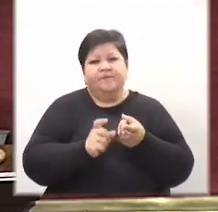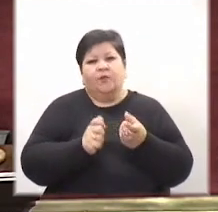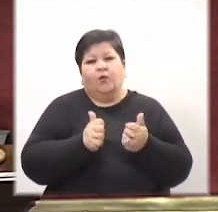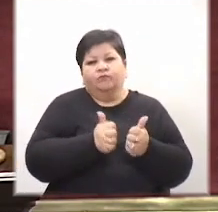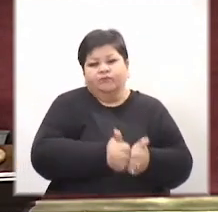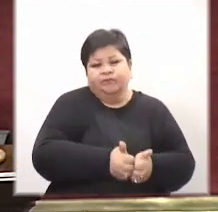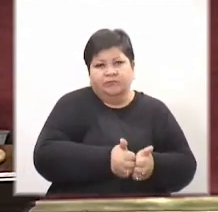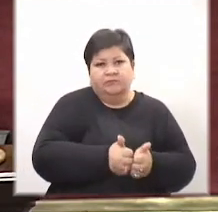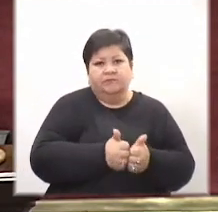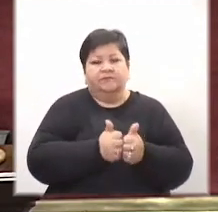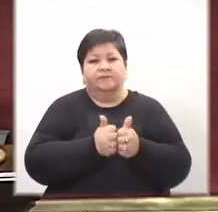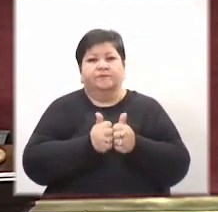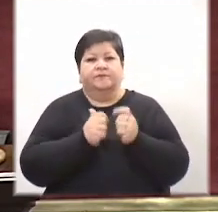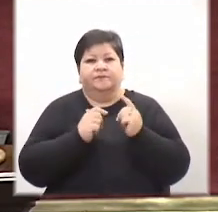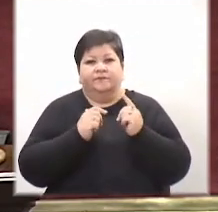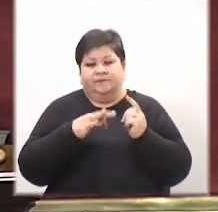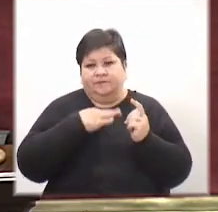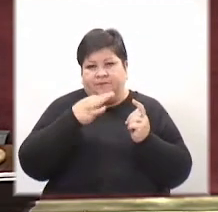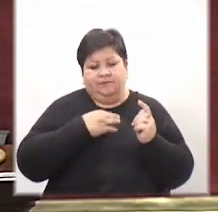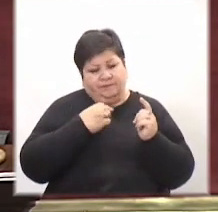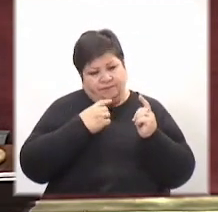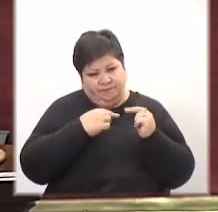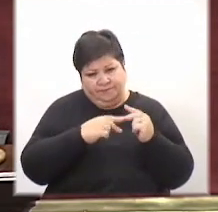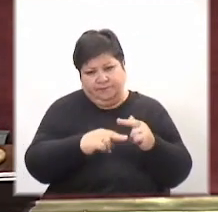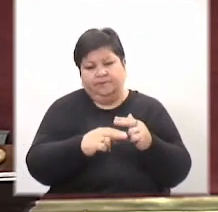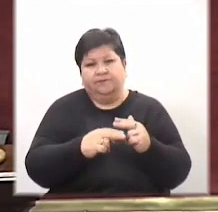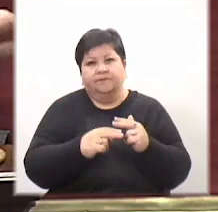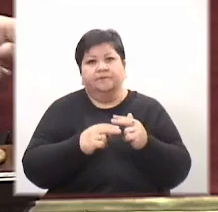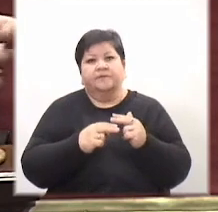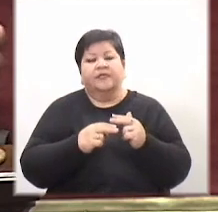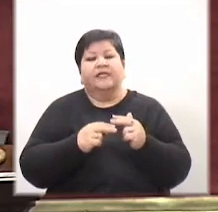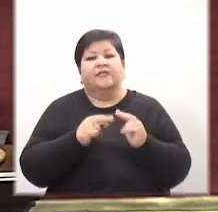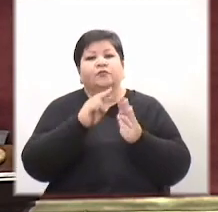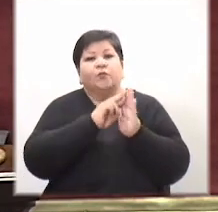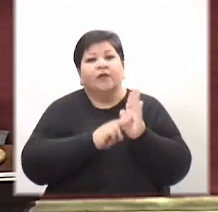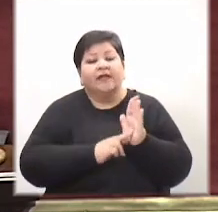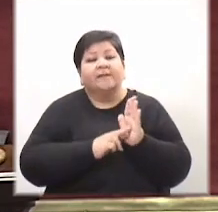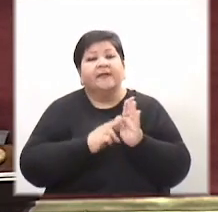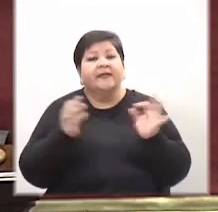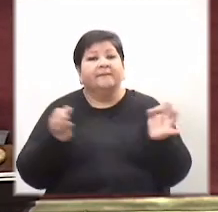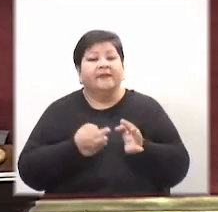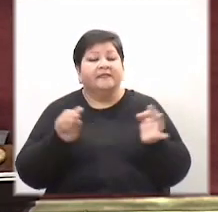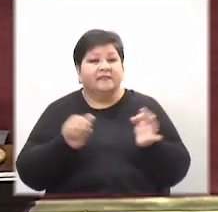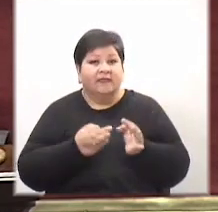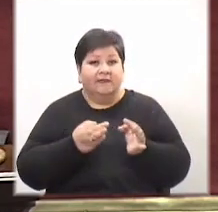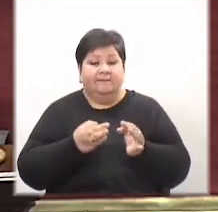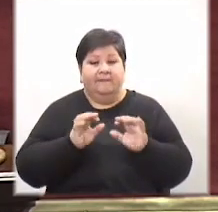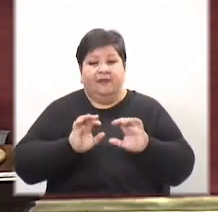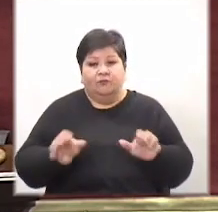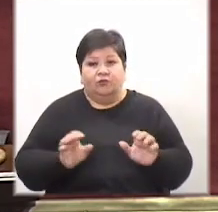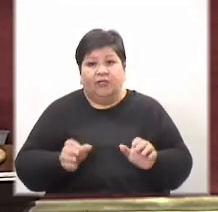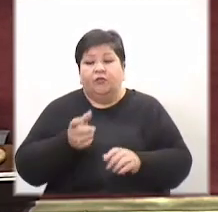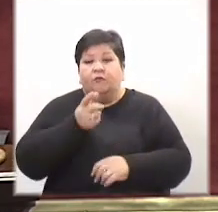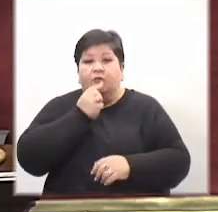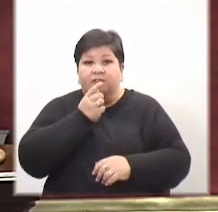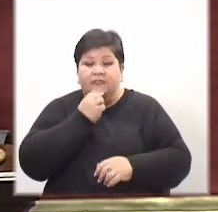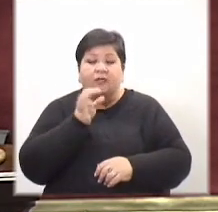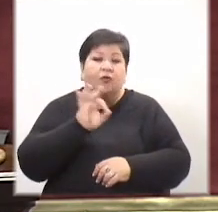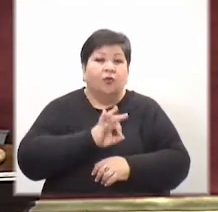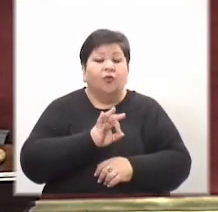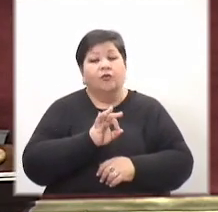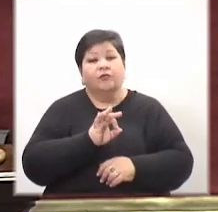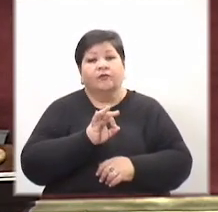existido matrimonio. Se crea un régimen especial para el personal policial efectivo, en el caso de